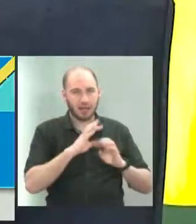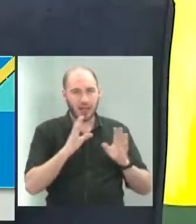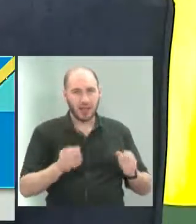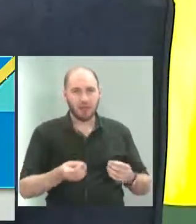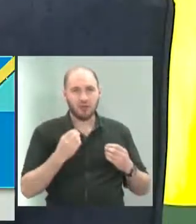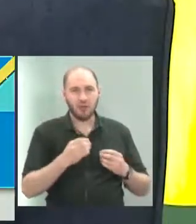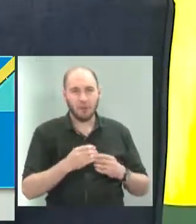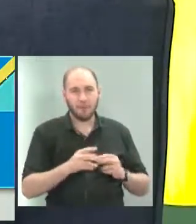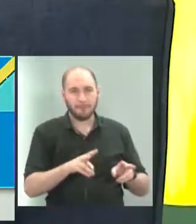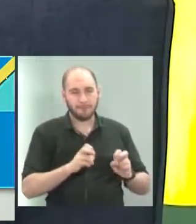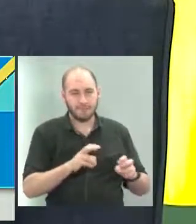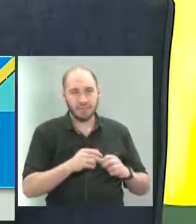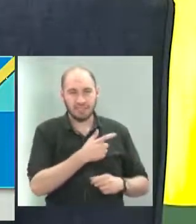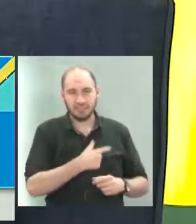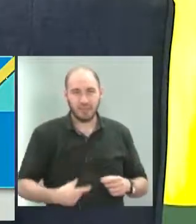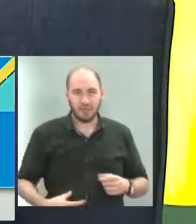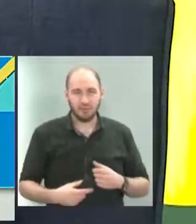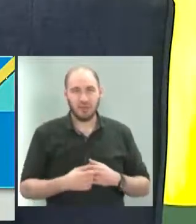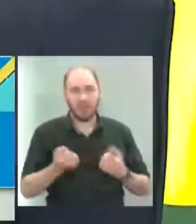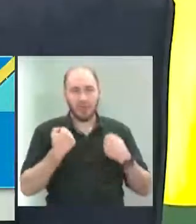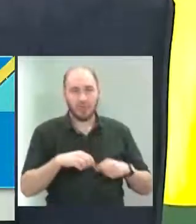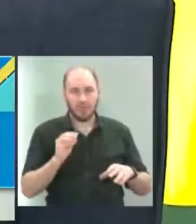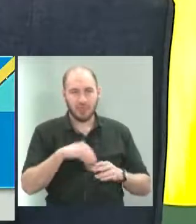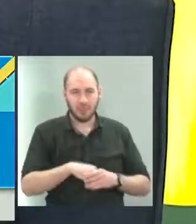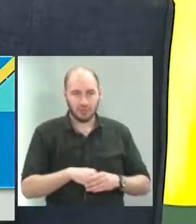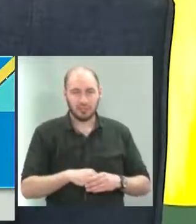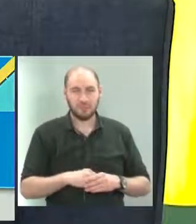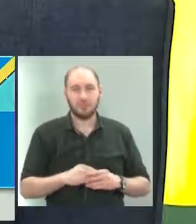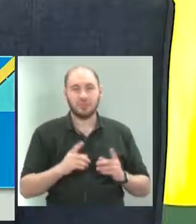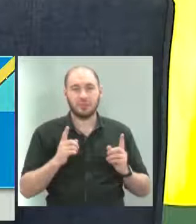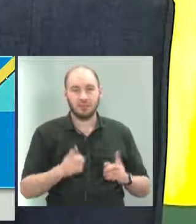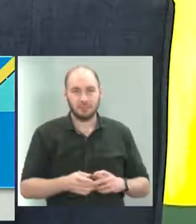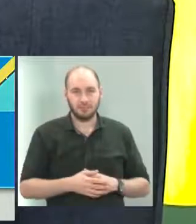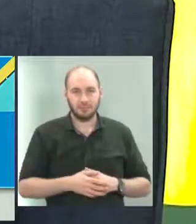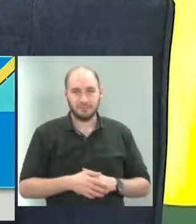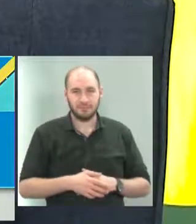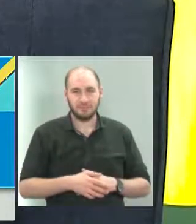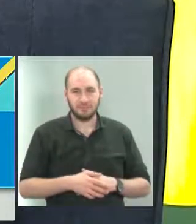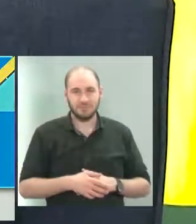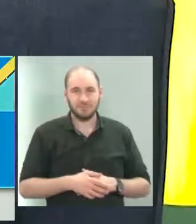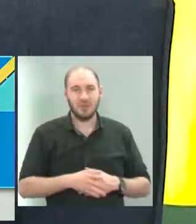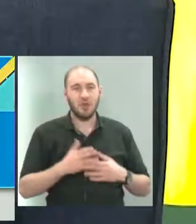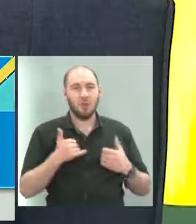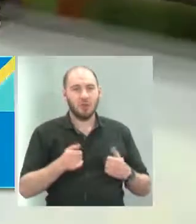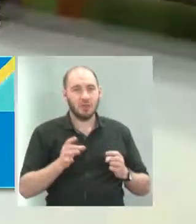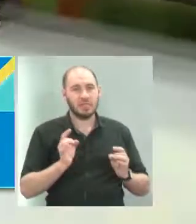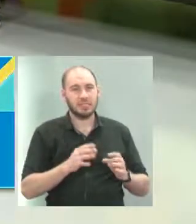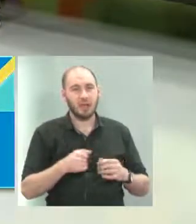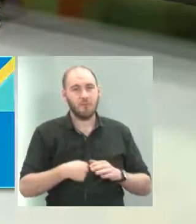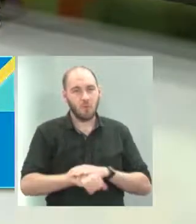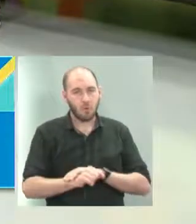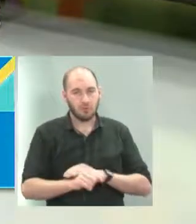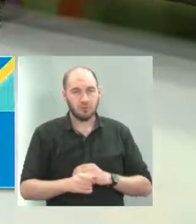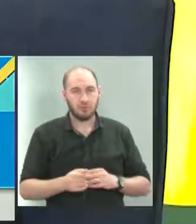se destinan los recursos del Estado en el deporte. Y el TAN, viste, está bueno cuestionado fútbol. Entonces,